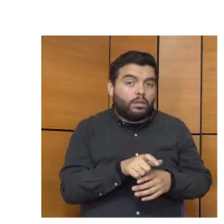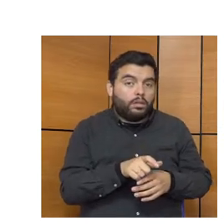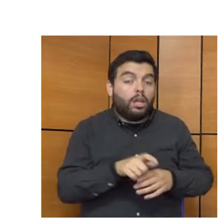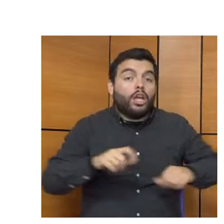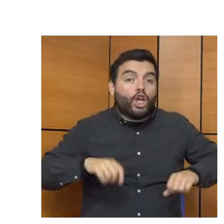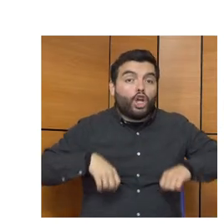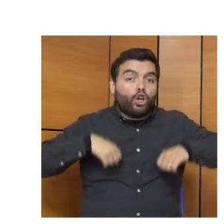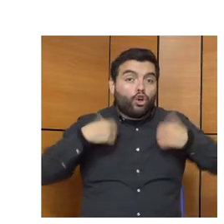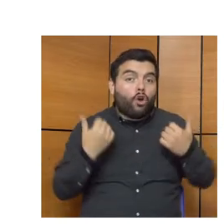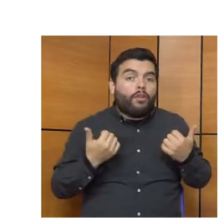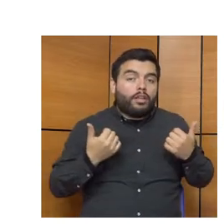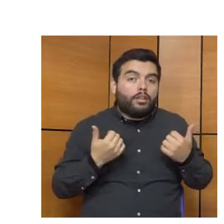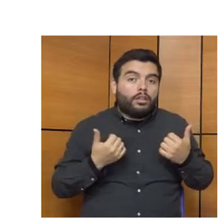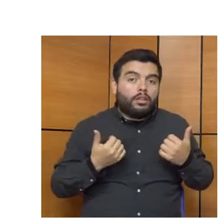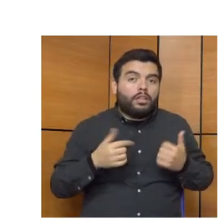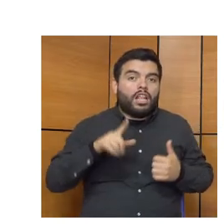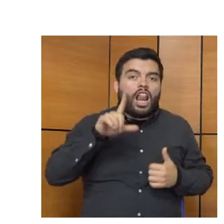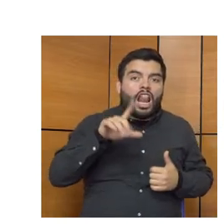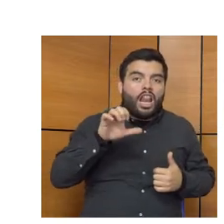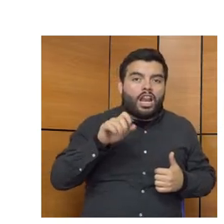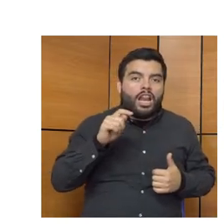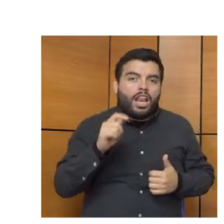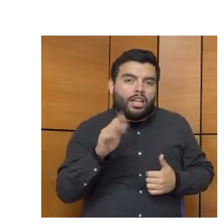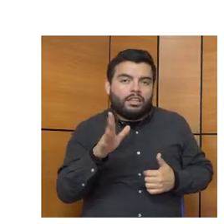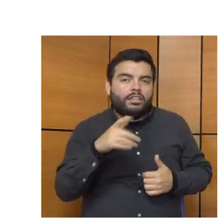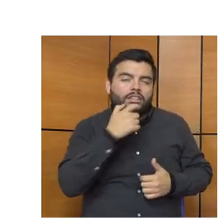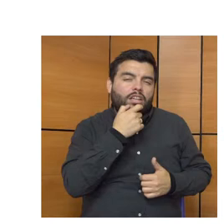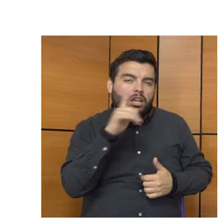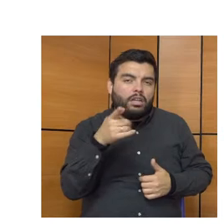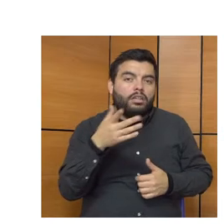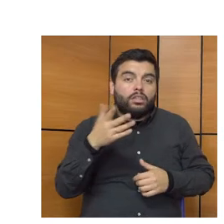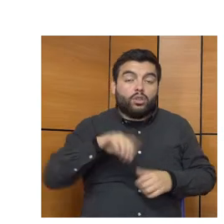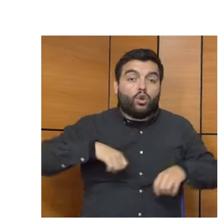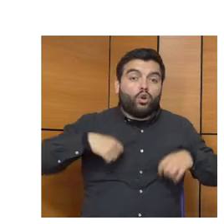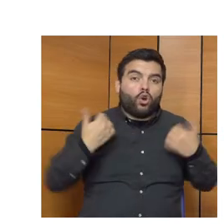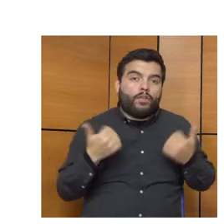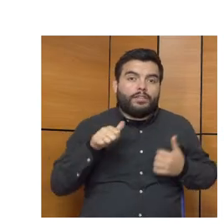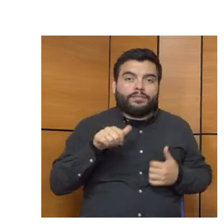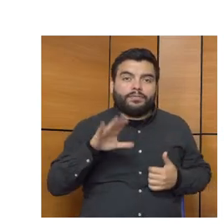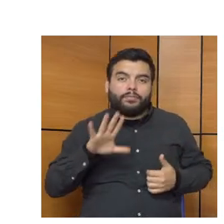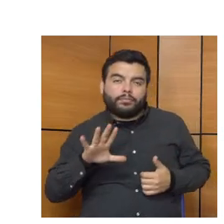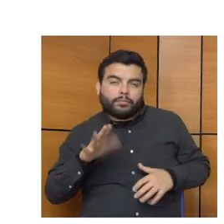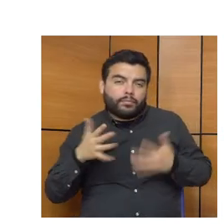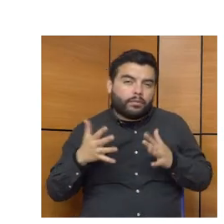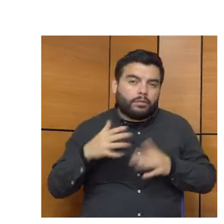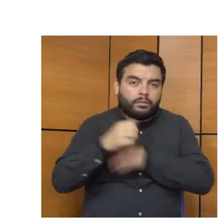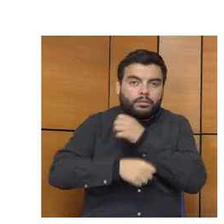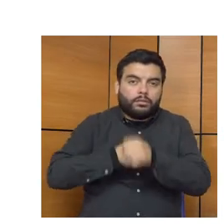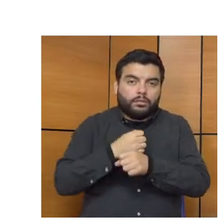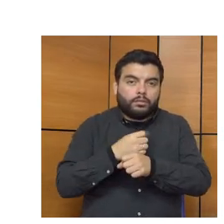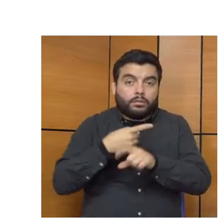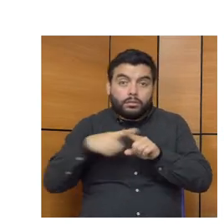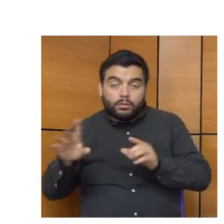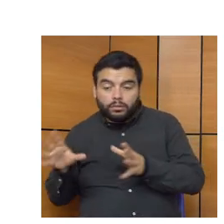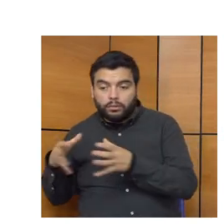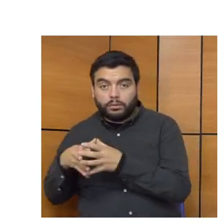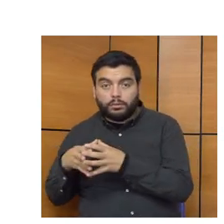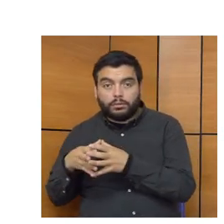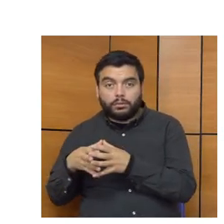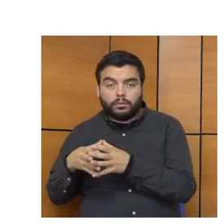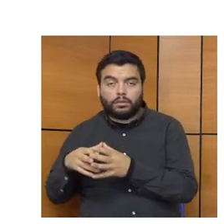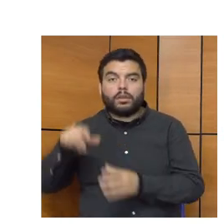relativamente joven, los late baby boomers. O sea, la gente que tiene alrededor de 60 y algo. Y otra rama son la gente que